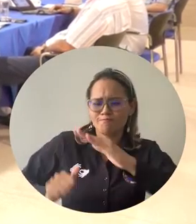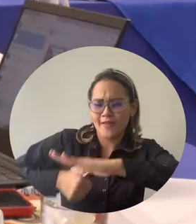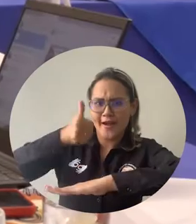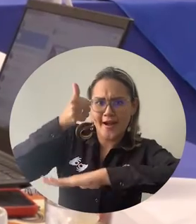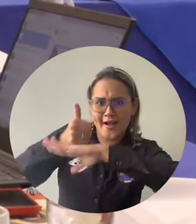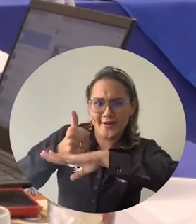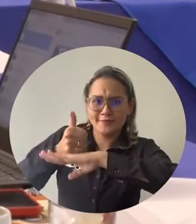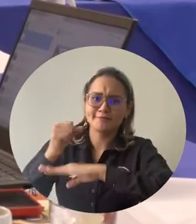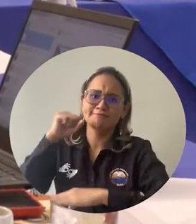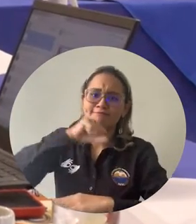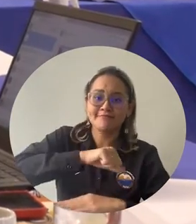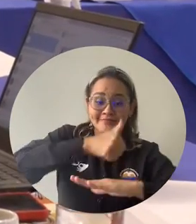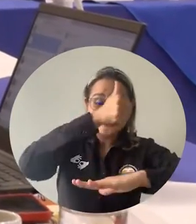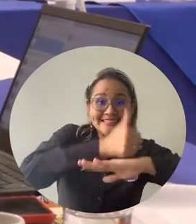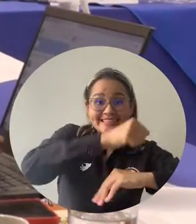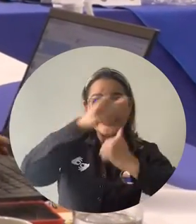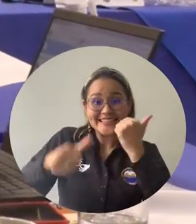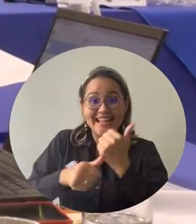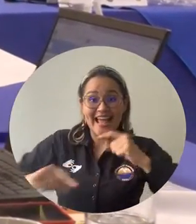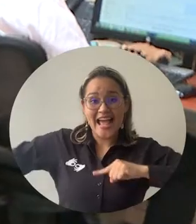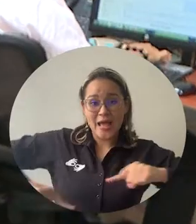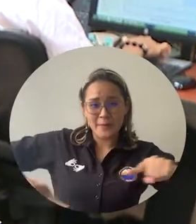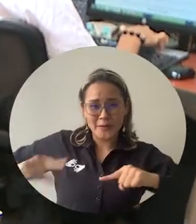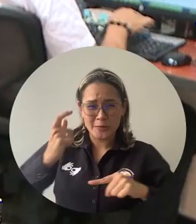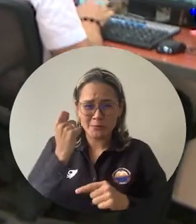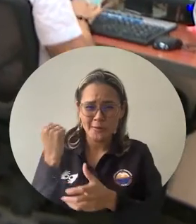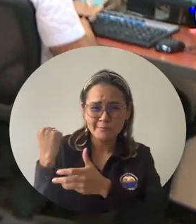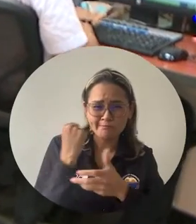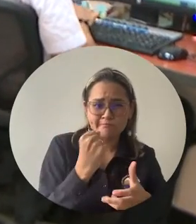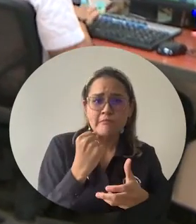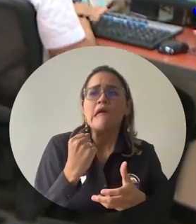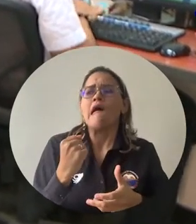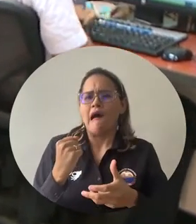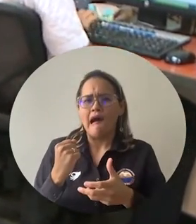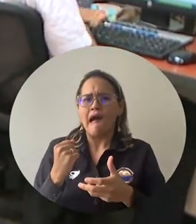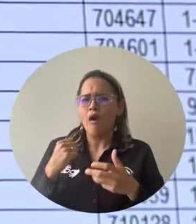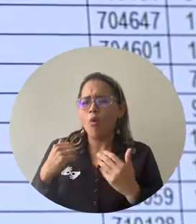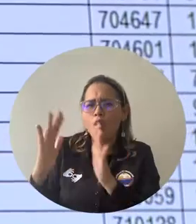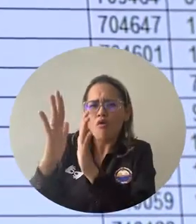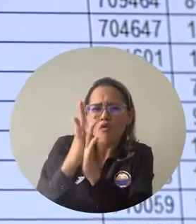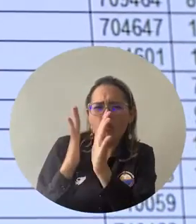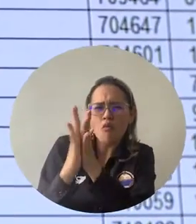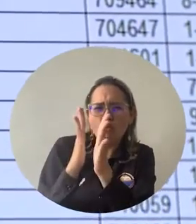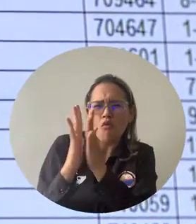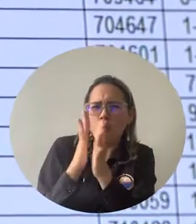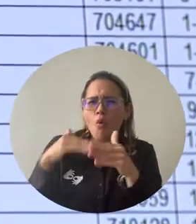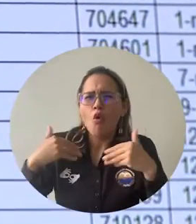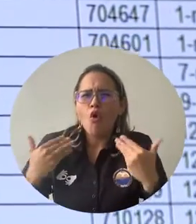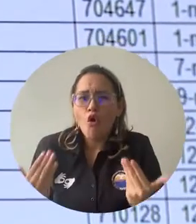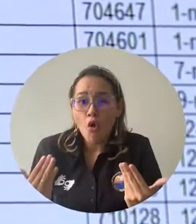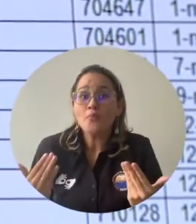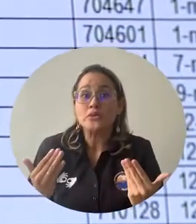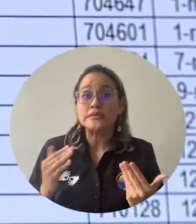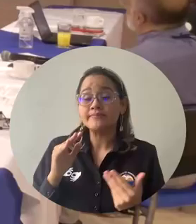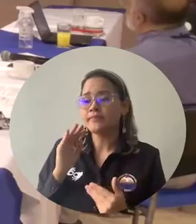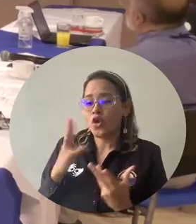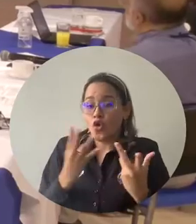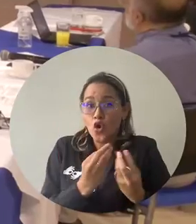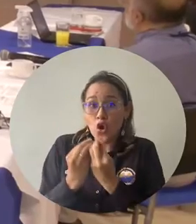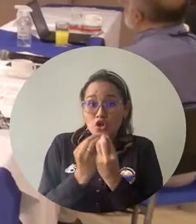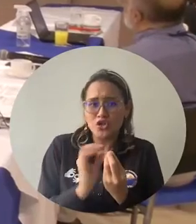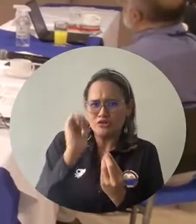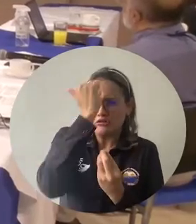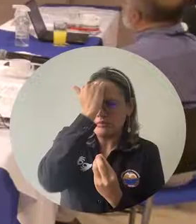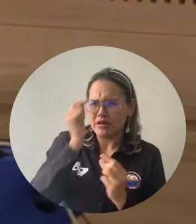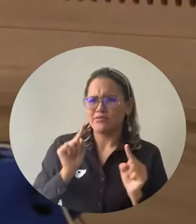El Consejo Superior de la Universidad del Magdalena calificó positivamente el manejo de los recursos públicos de la Alma Mater luego de conocer el informe